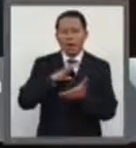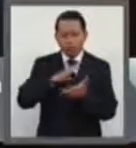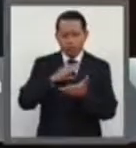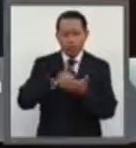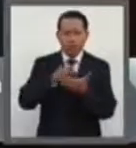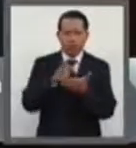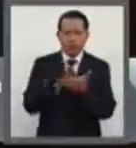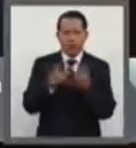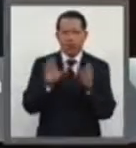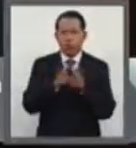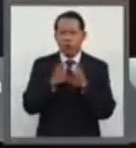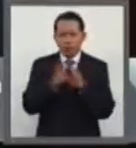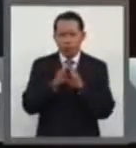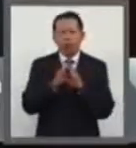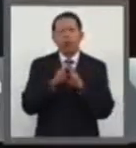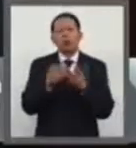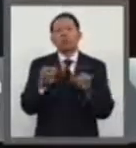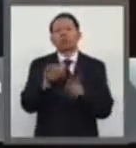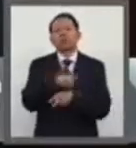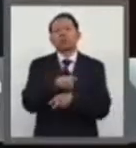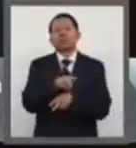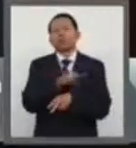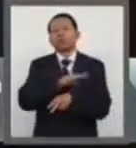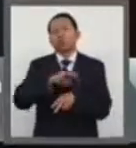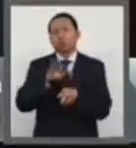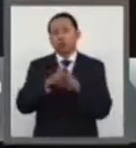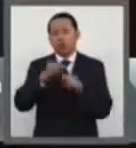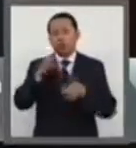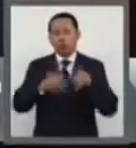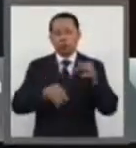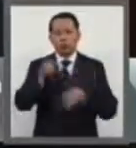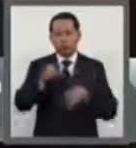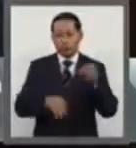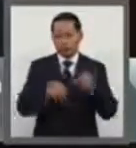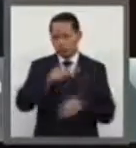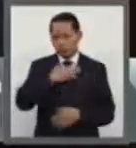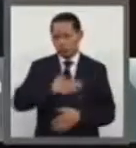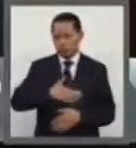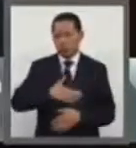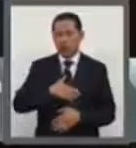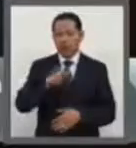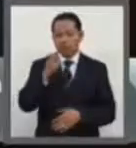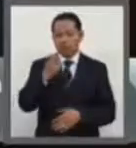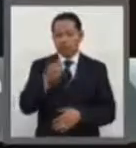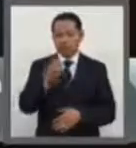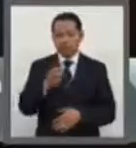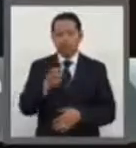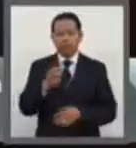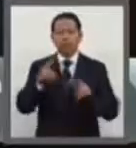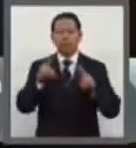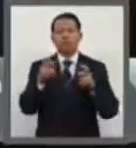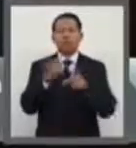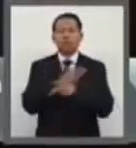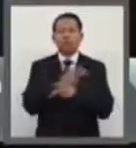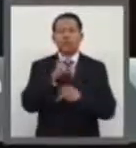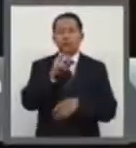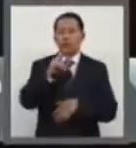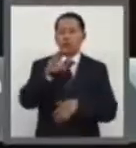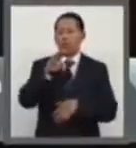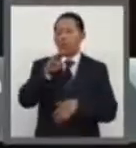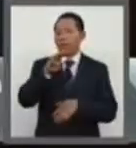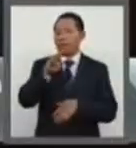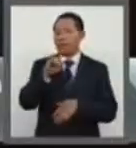versión pervertida sobre la impartición de justicia. El caso paradigmático es el del doctor